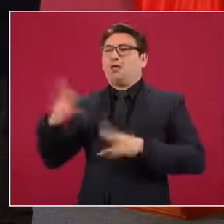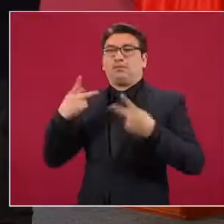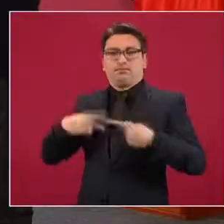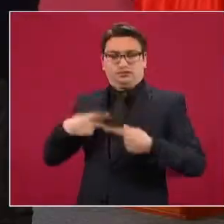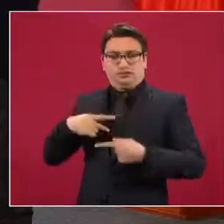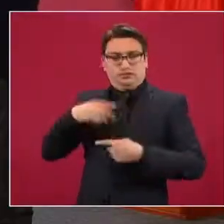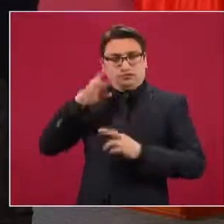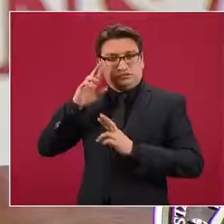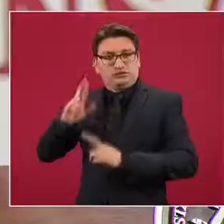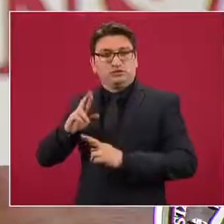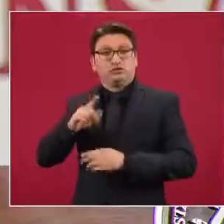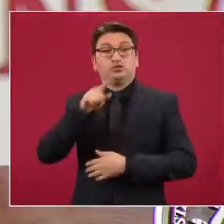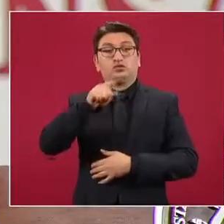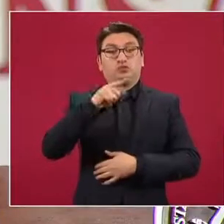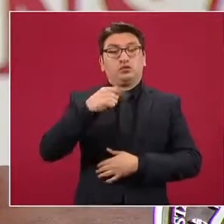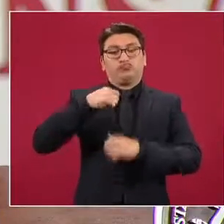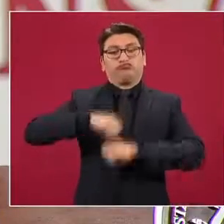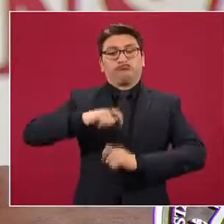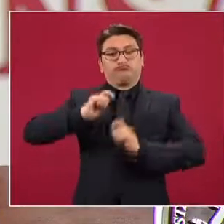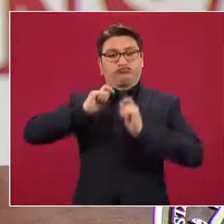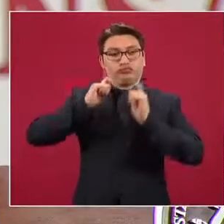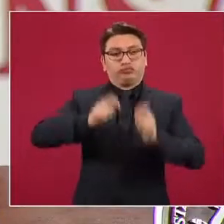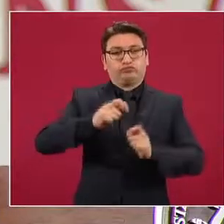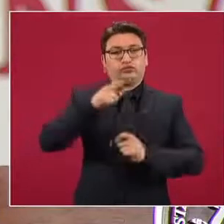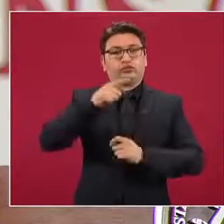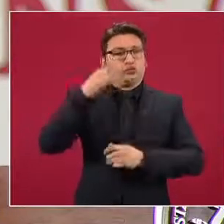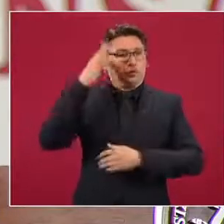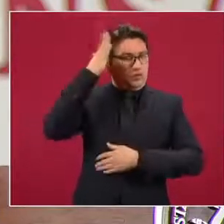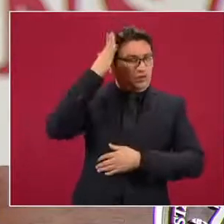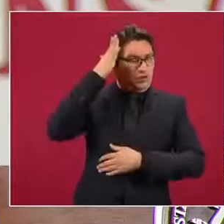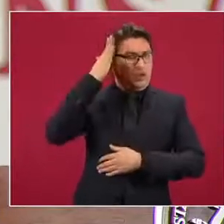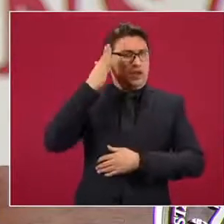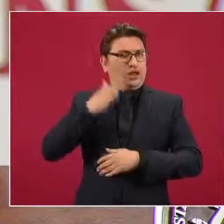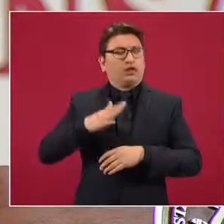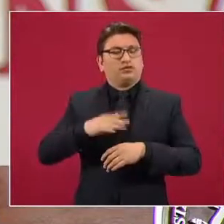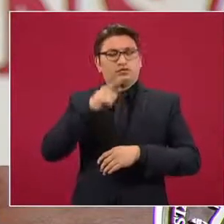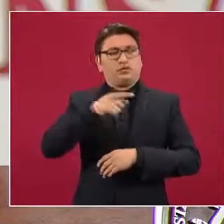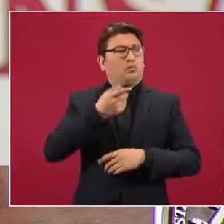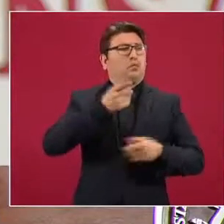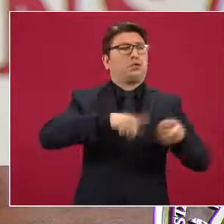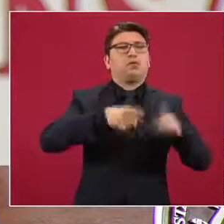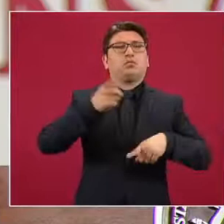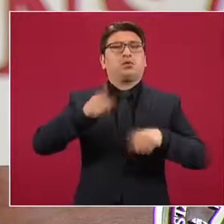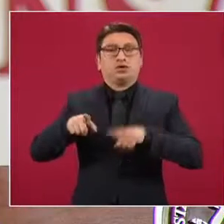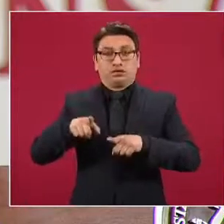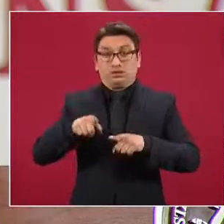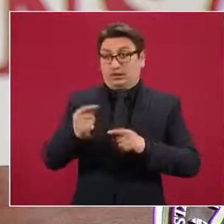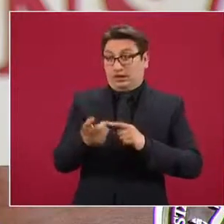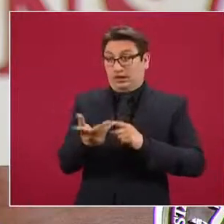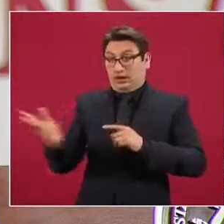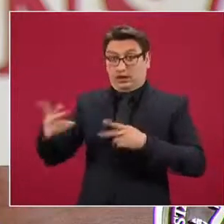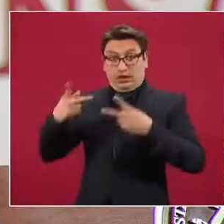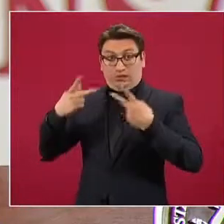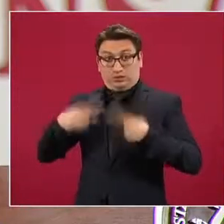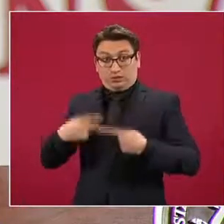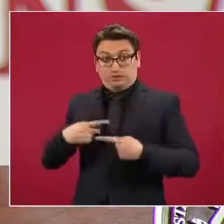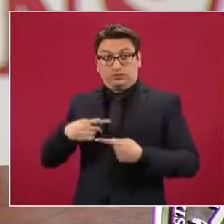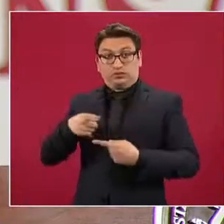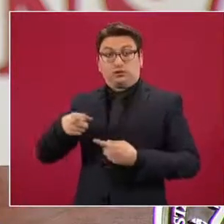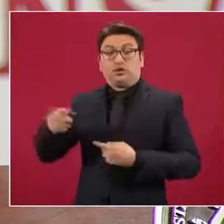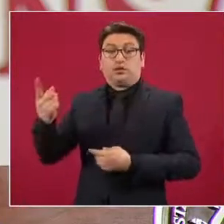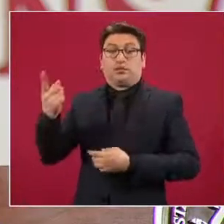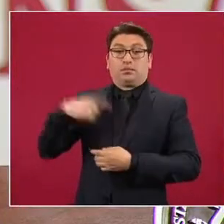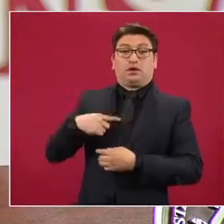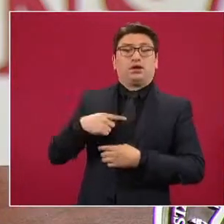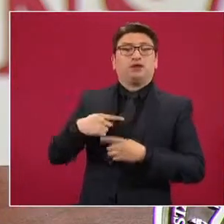en mente que eres el mandatario o la mandataria y que tus mandantes son los que te